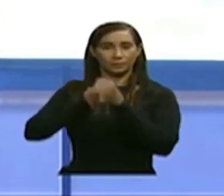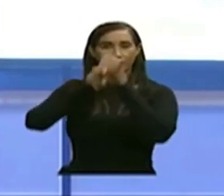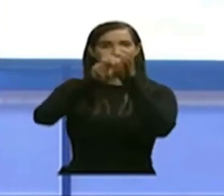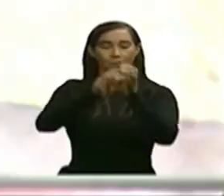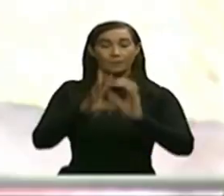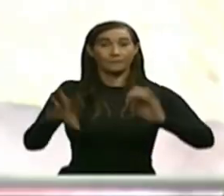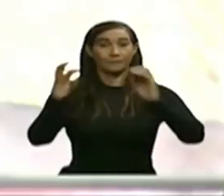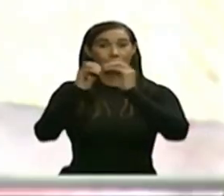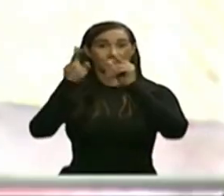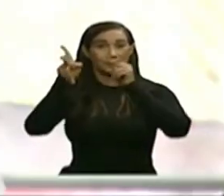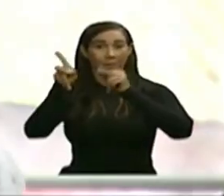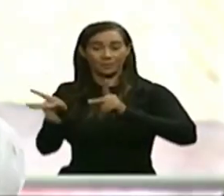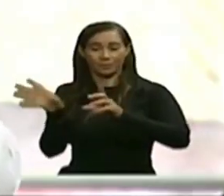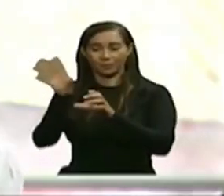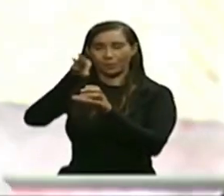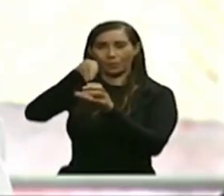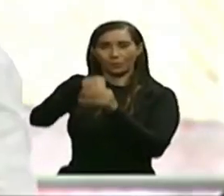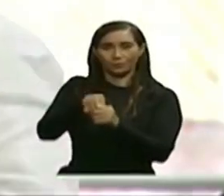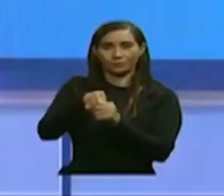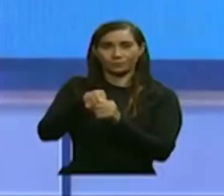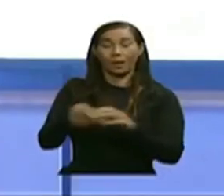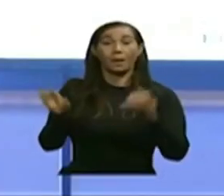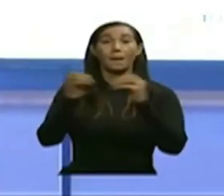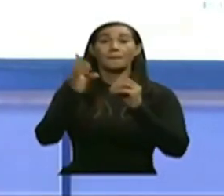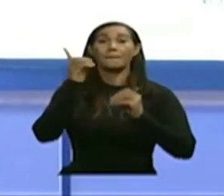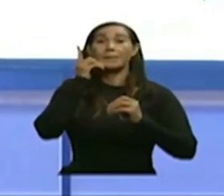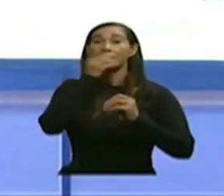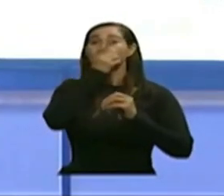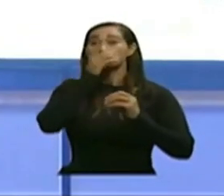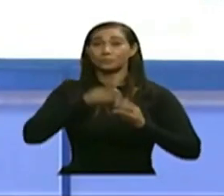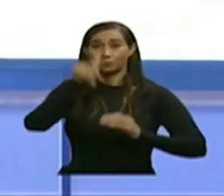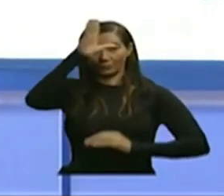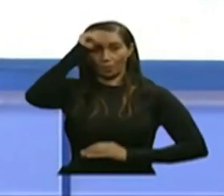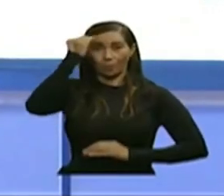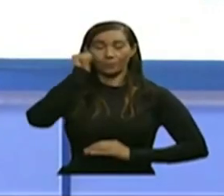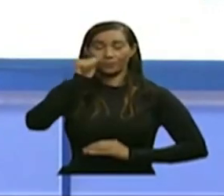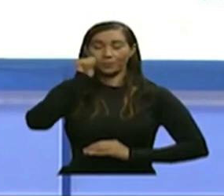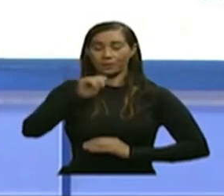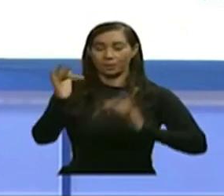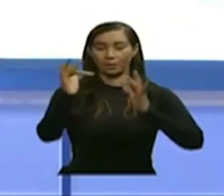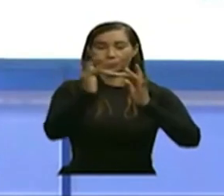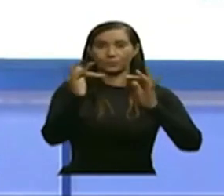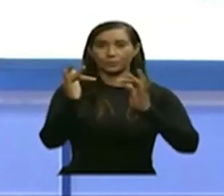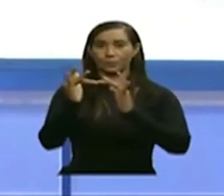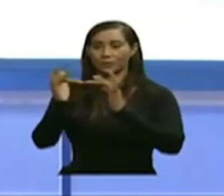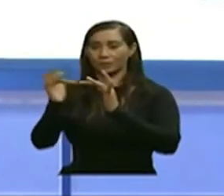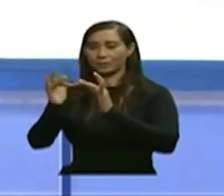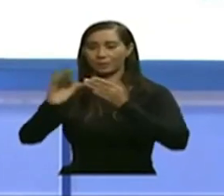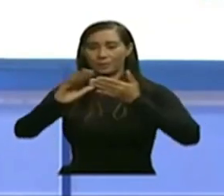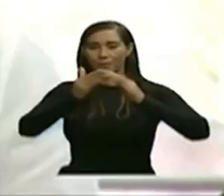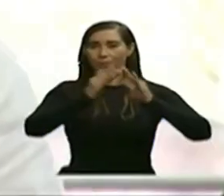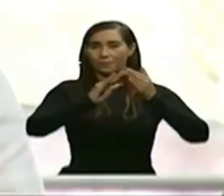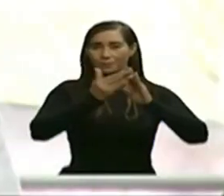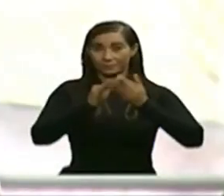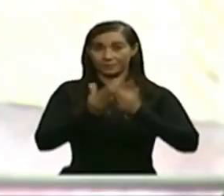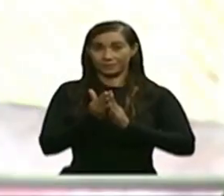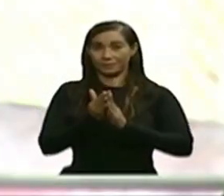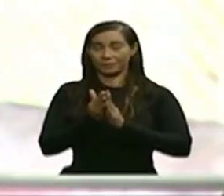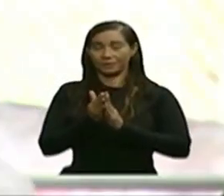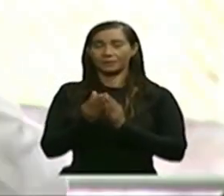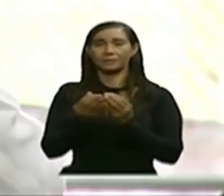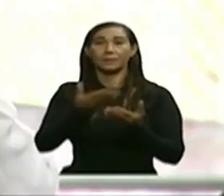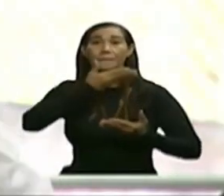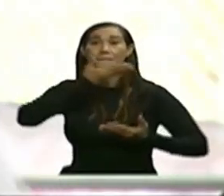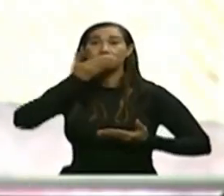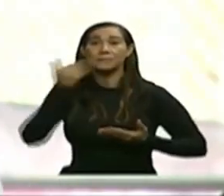más gentes, a más dominicanos y dominicanas, conectaremos más puntos y lo haremos de manera más segura